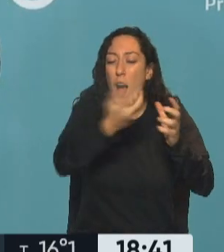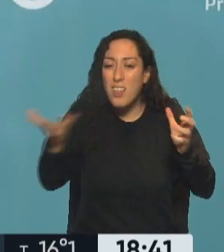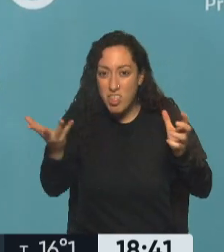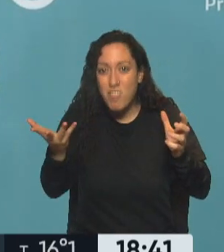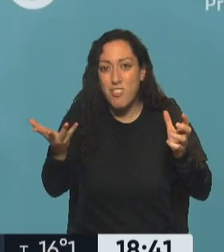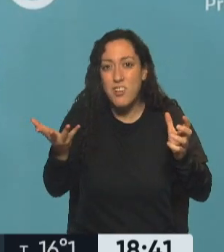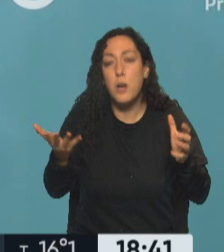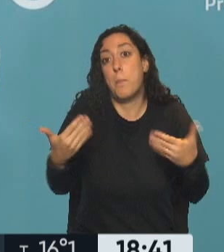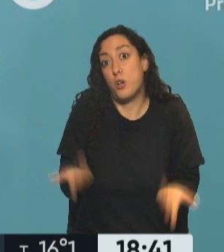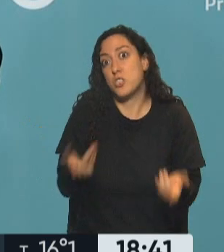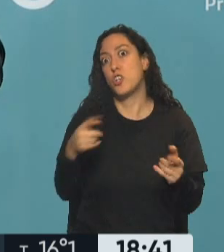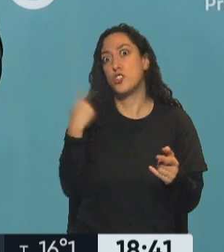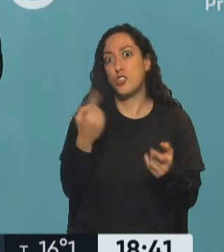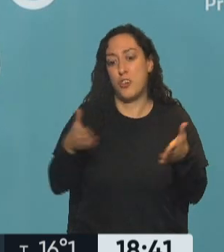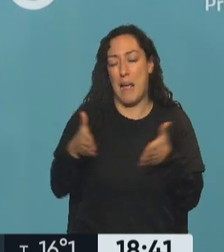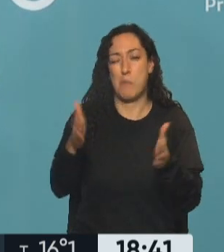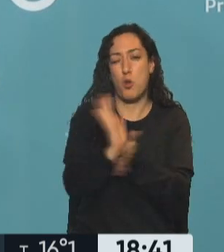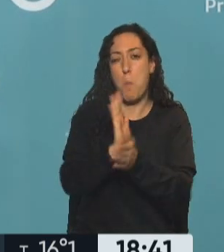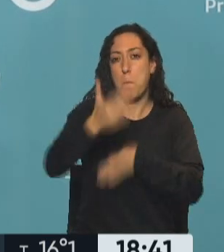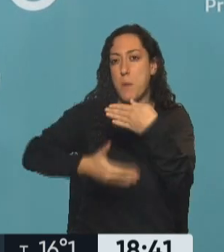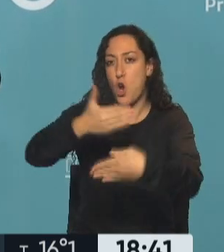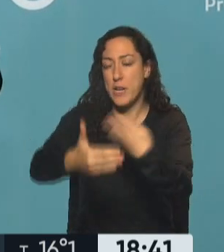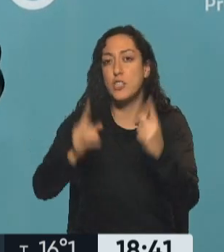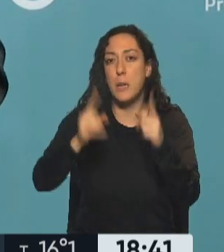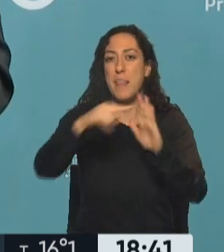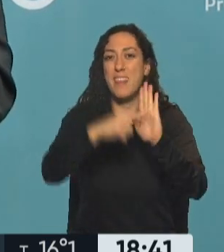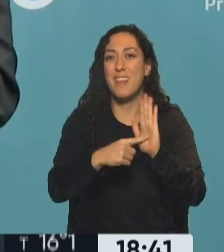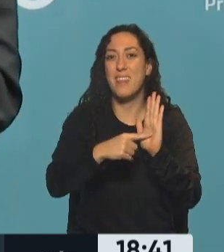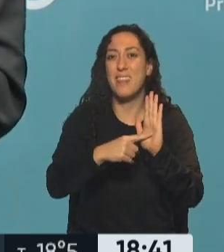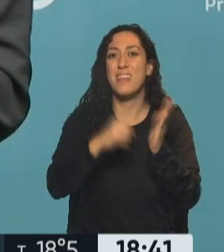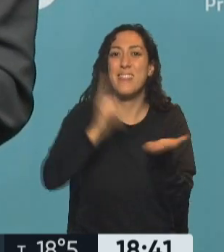y se han tomado medidas que van a fortalecer esa senda de progreso.